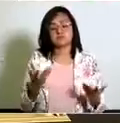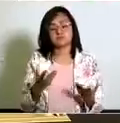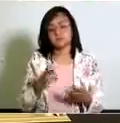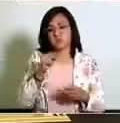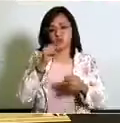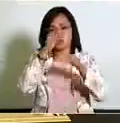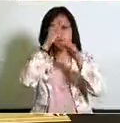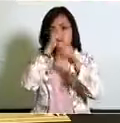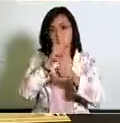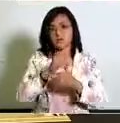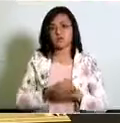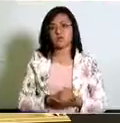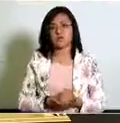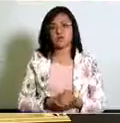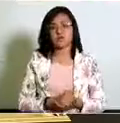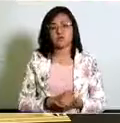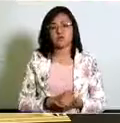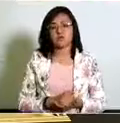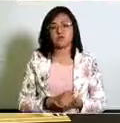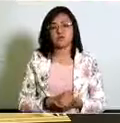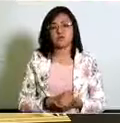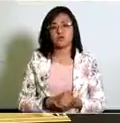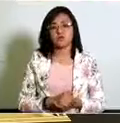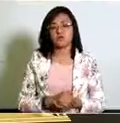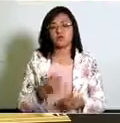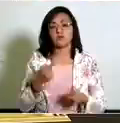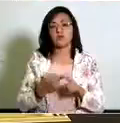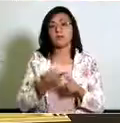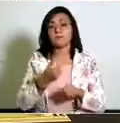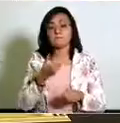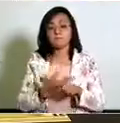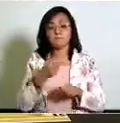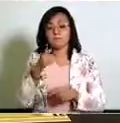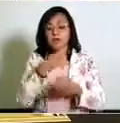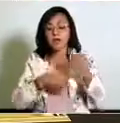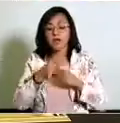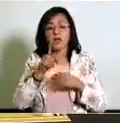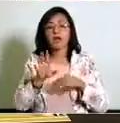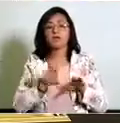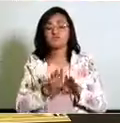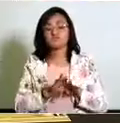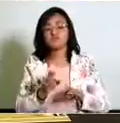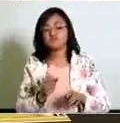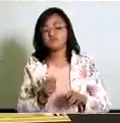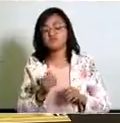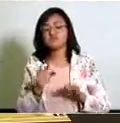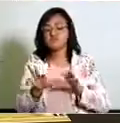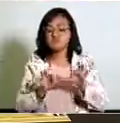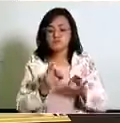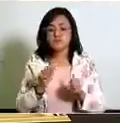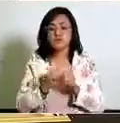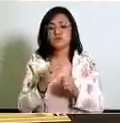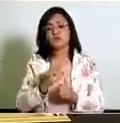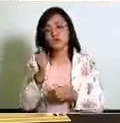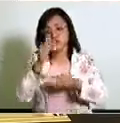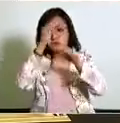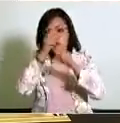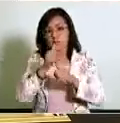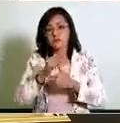acuerdo en el que las mayorías se alcanzan con esos